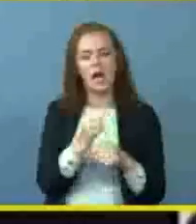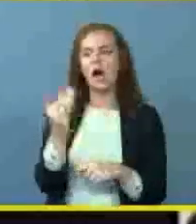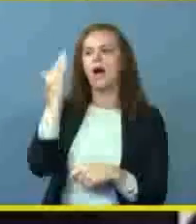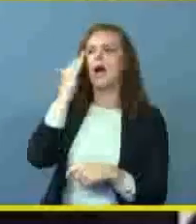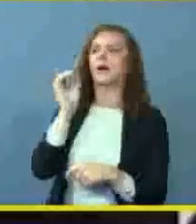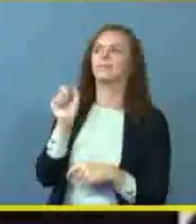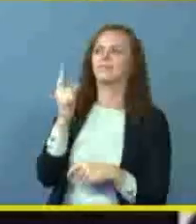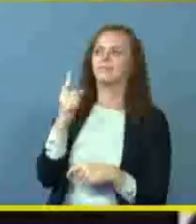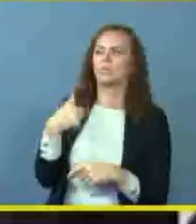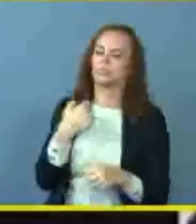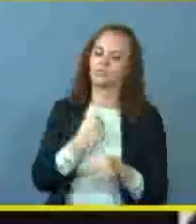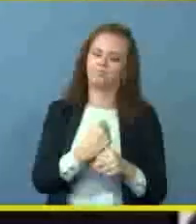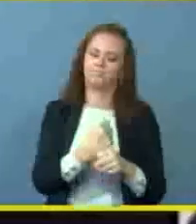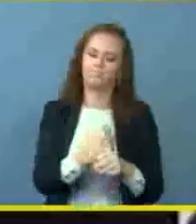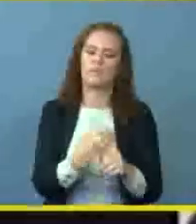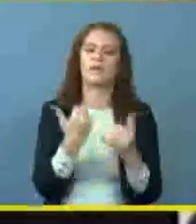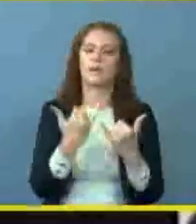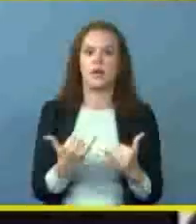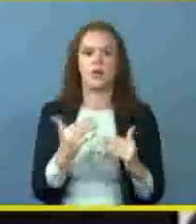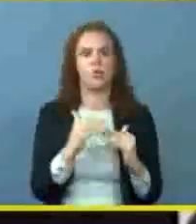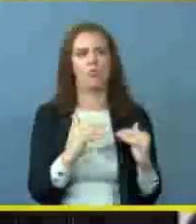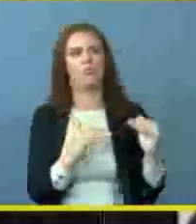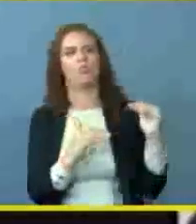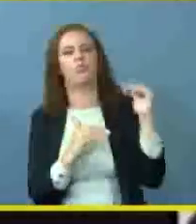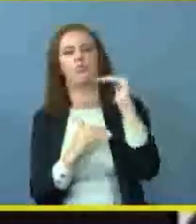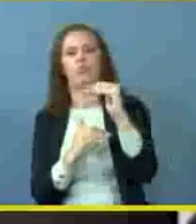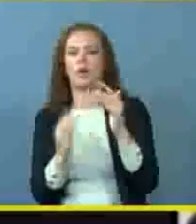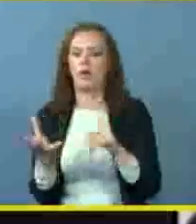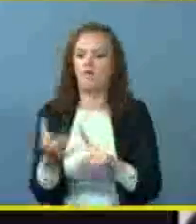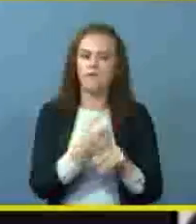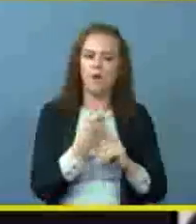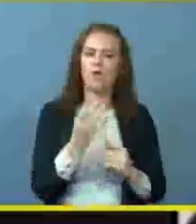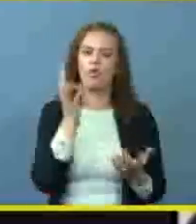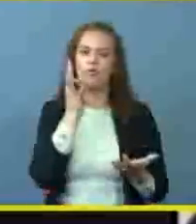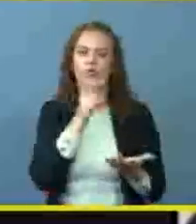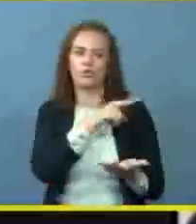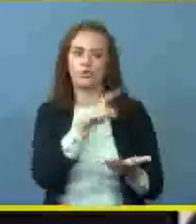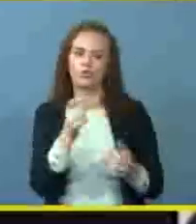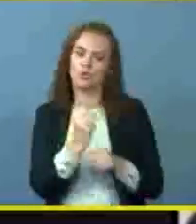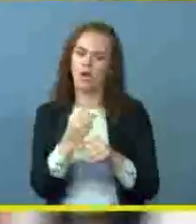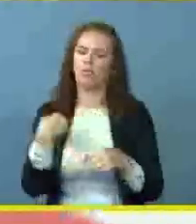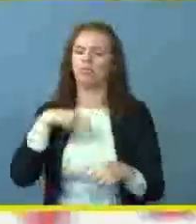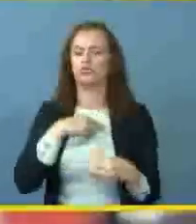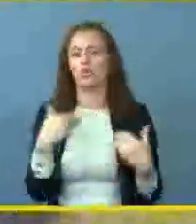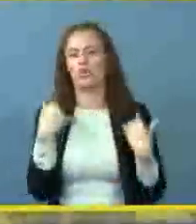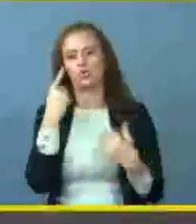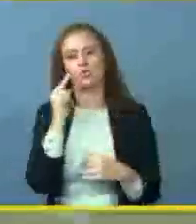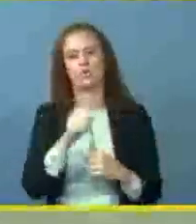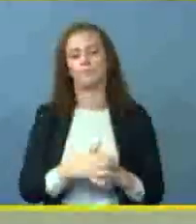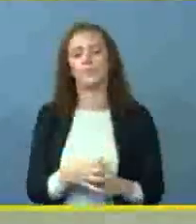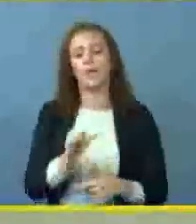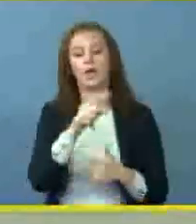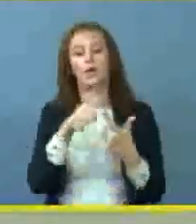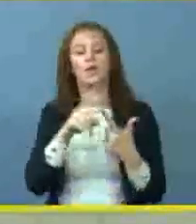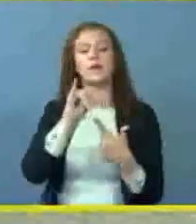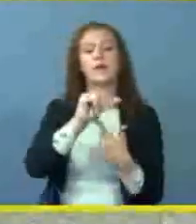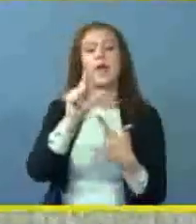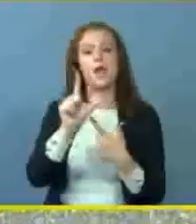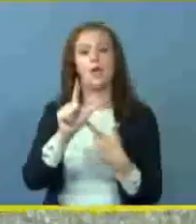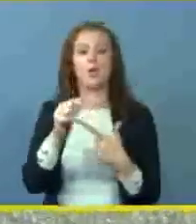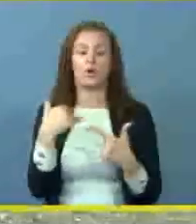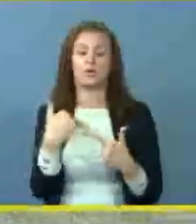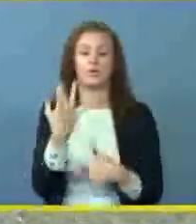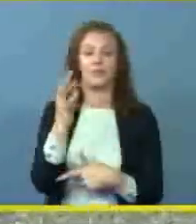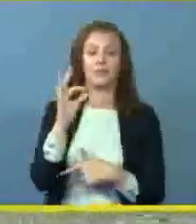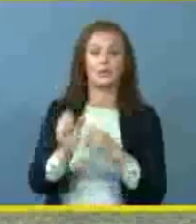conciencia de eso, se puso a trabajar y ahora está pues recogiendo los frutos de este trabajo y estamos muy contentos por él. El otro es Ian Larens, quien con tan